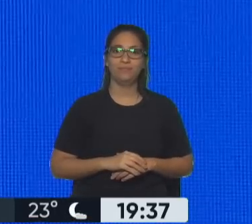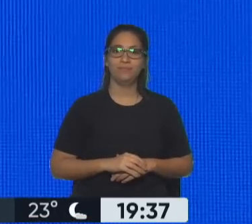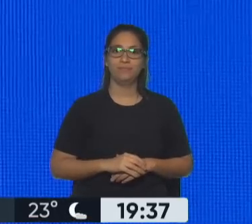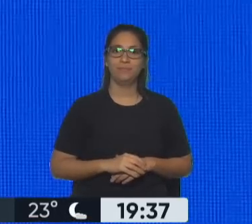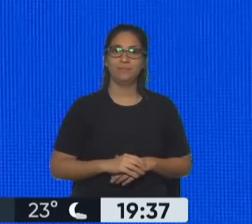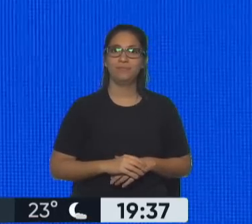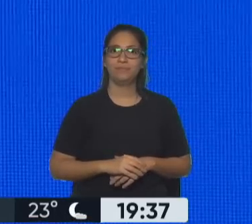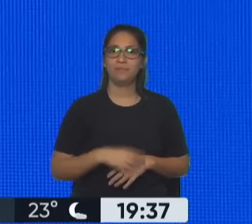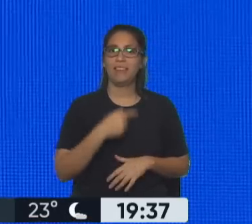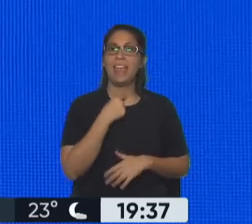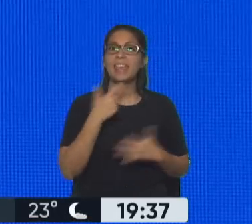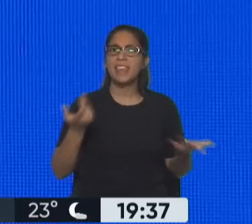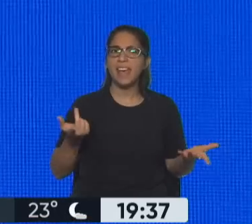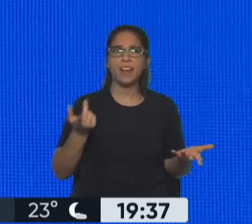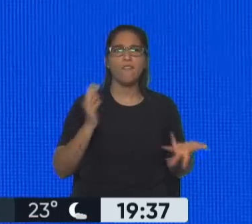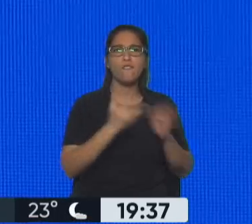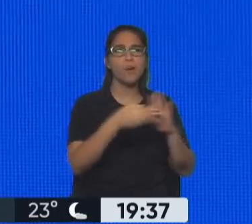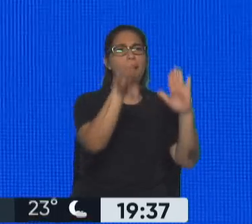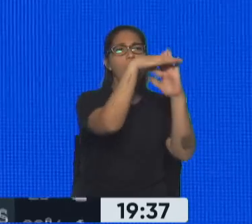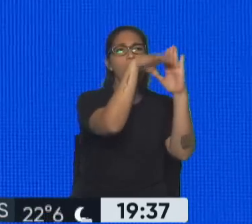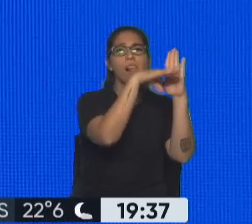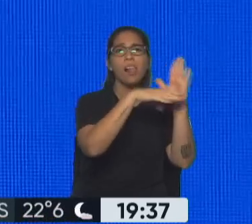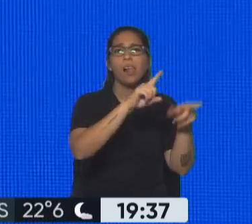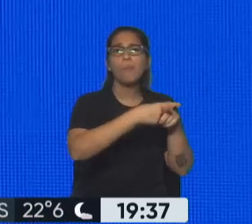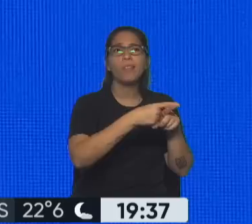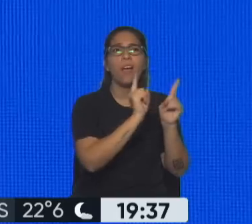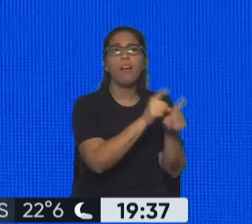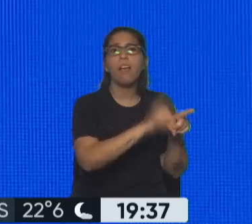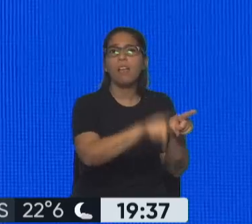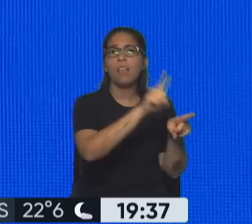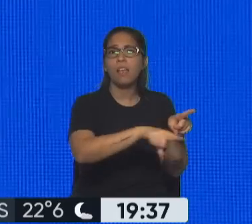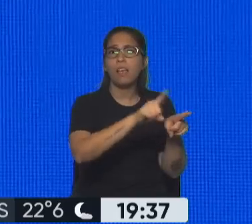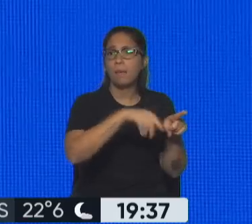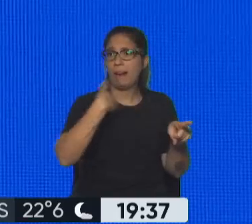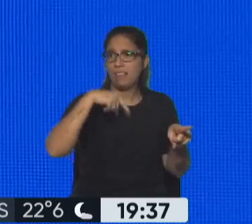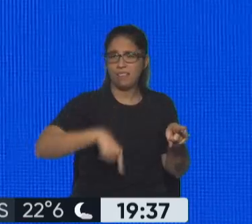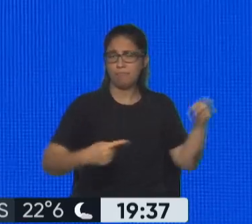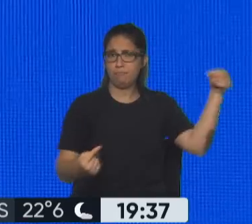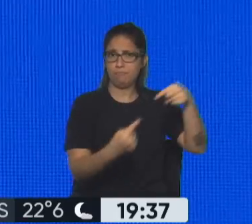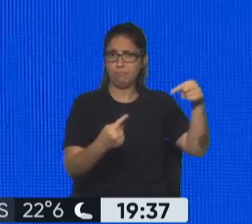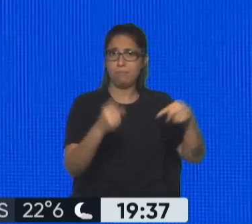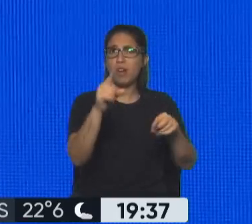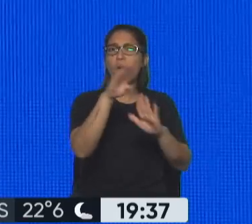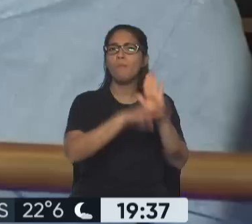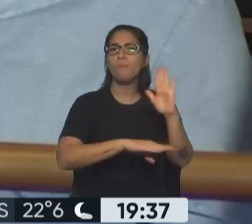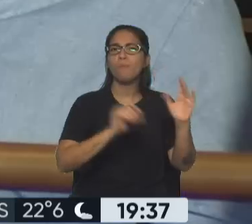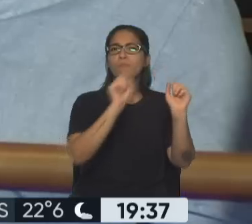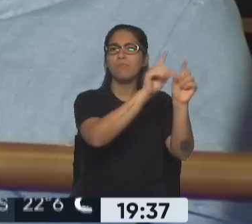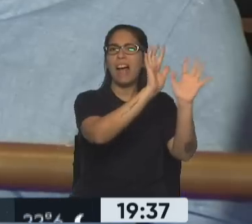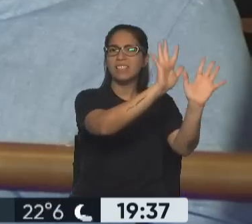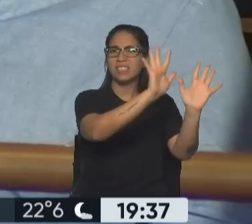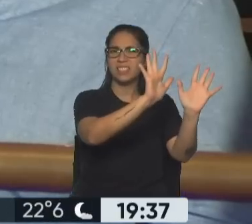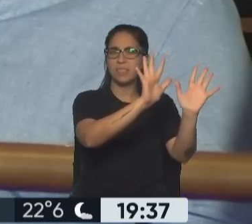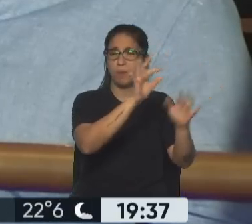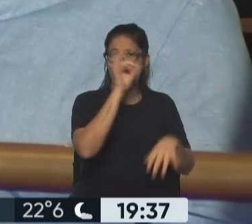se quieren aplicar políticas enlatadas que además no solamente en la Argentina, en realidad las políticas del Fondo Monetario Internacional no han dado